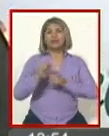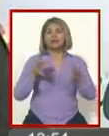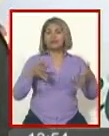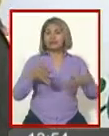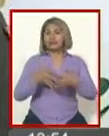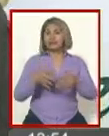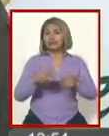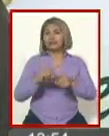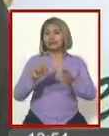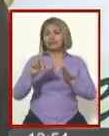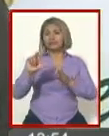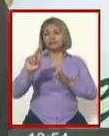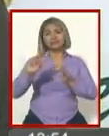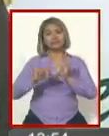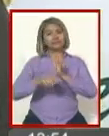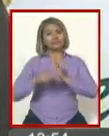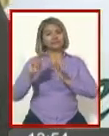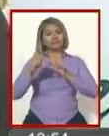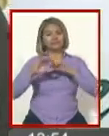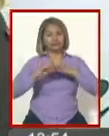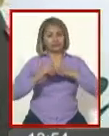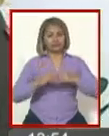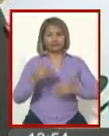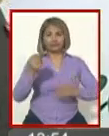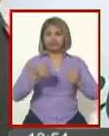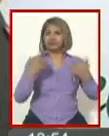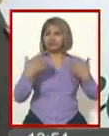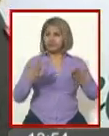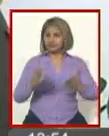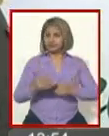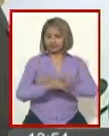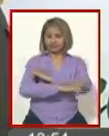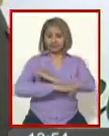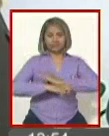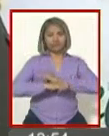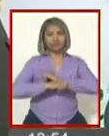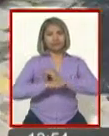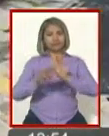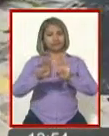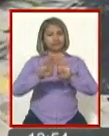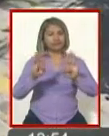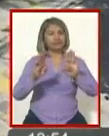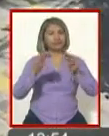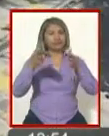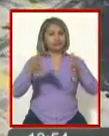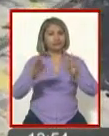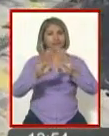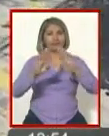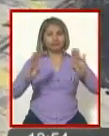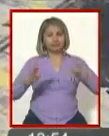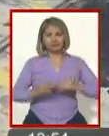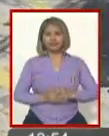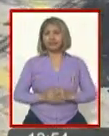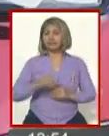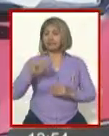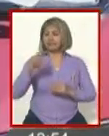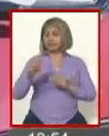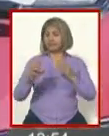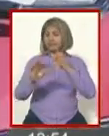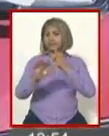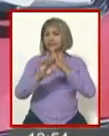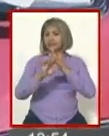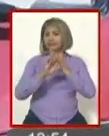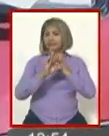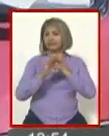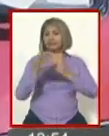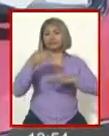Mutualista y Segundo Anillo. Este vehículo igual también fue robado igual de la puerta de la casa, se hizo un seguimiento. Un minibús fue